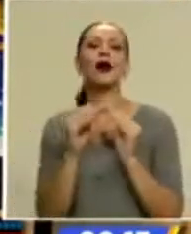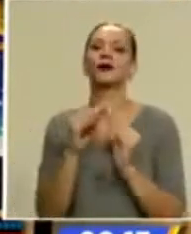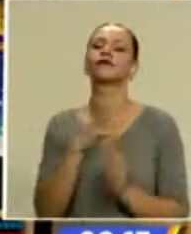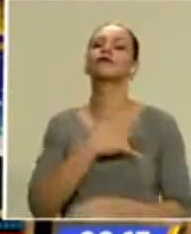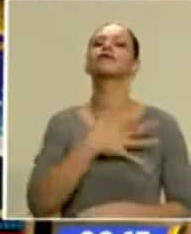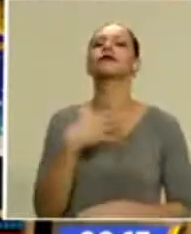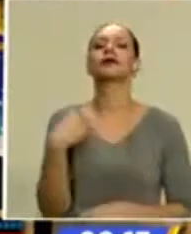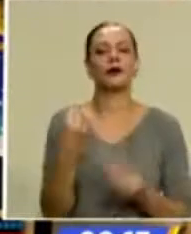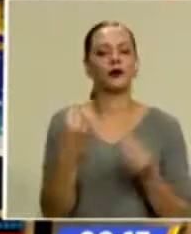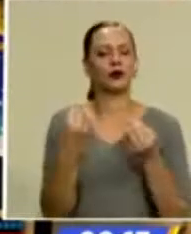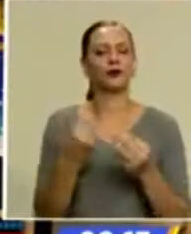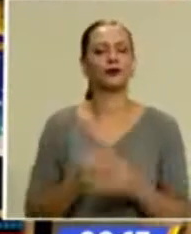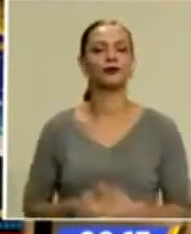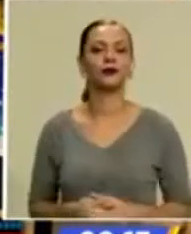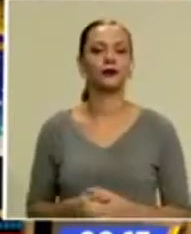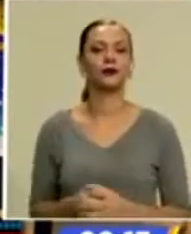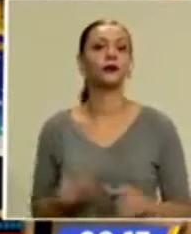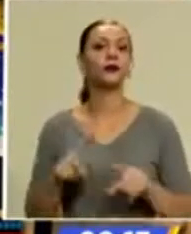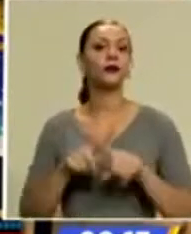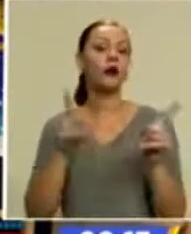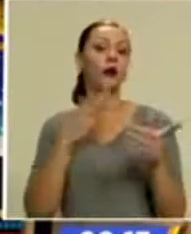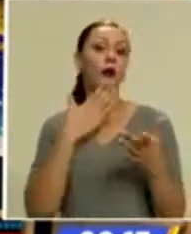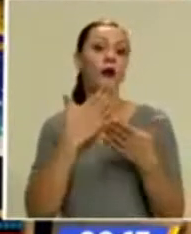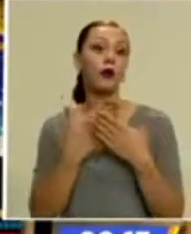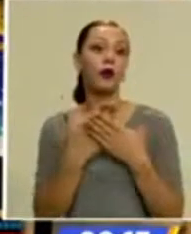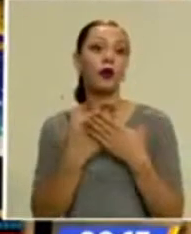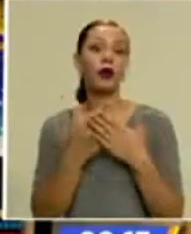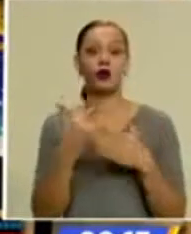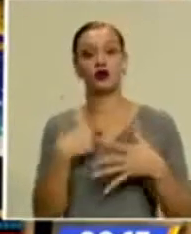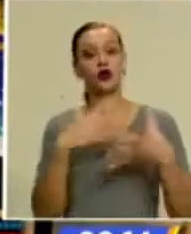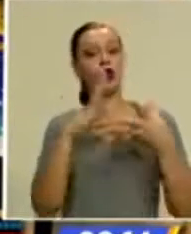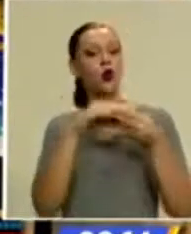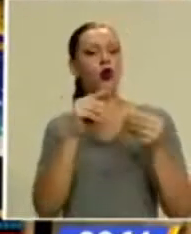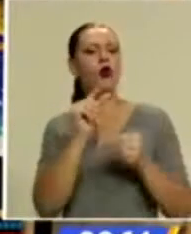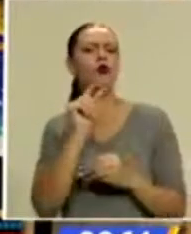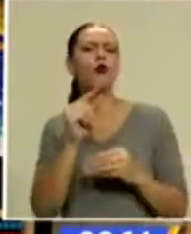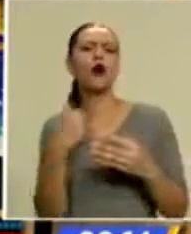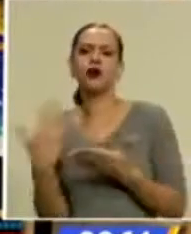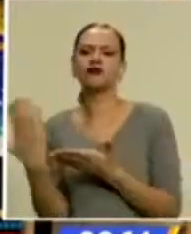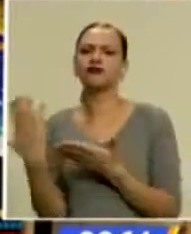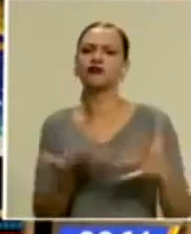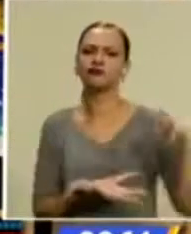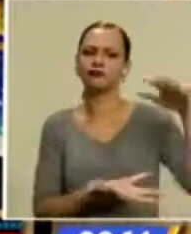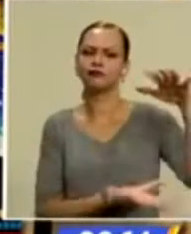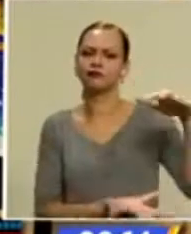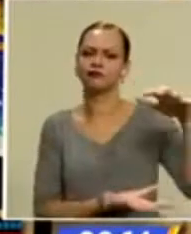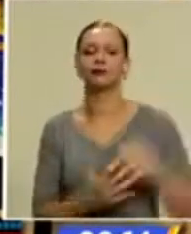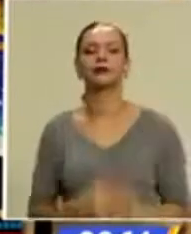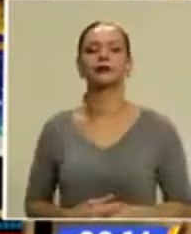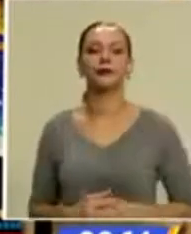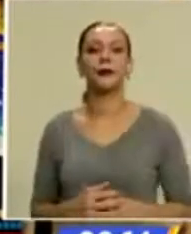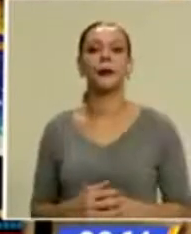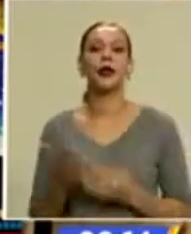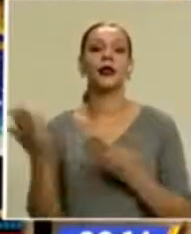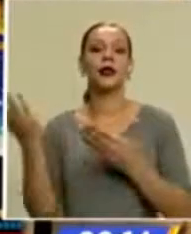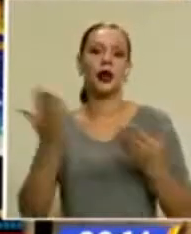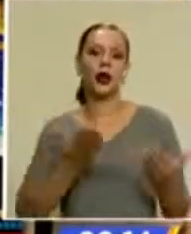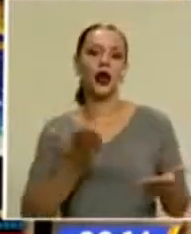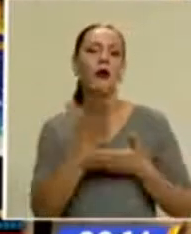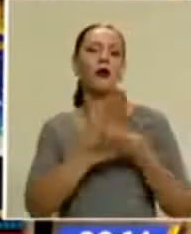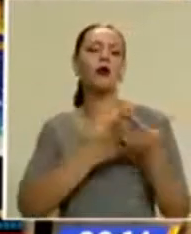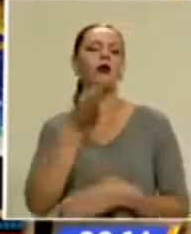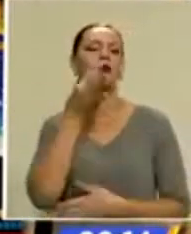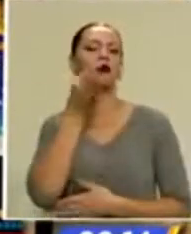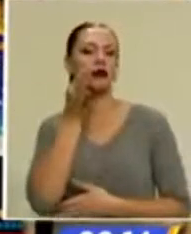les encanta muchísimo. Pero bueno, te voy a contar un poco de todo lo que trajimos por aquí, Sergio. Mira, trajimos